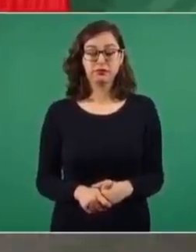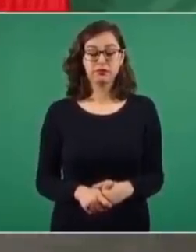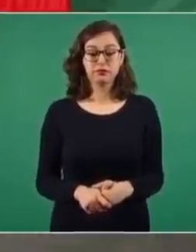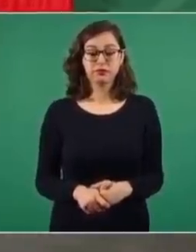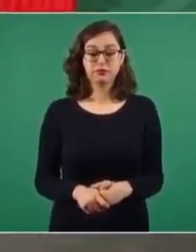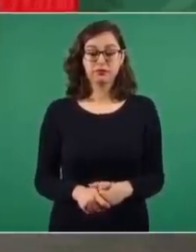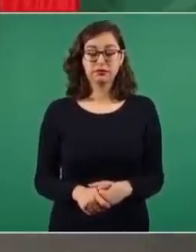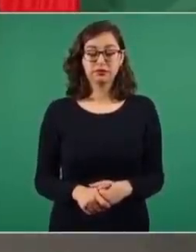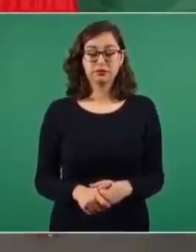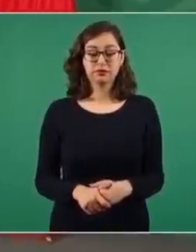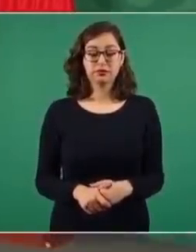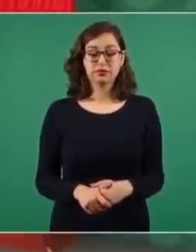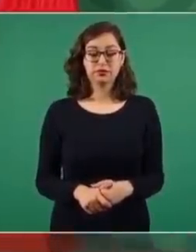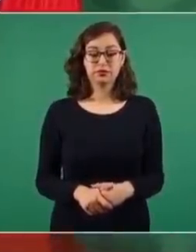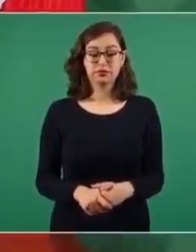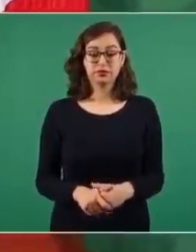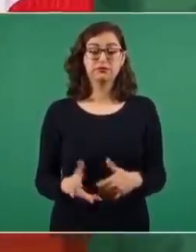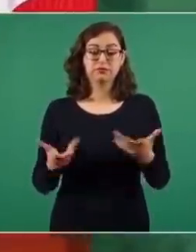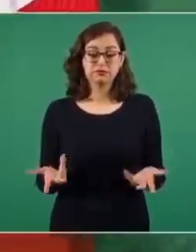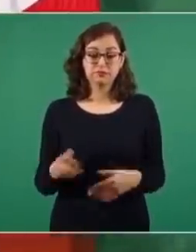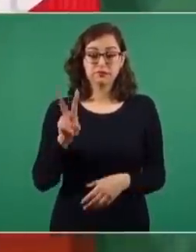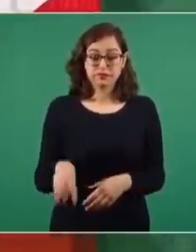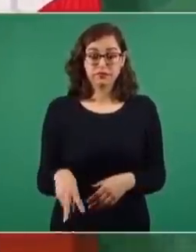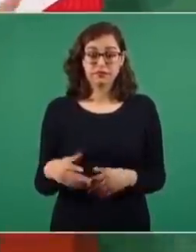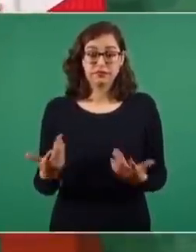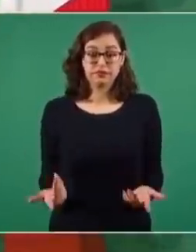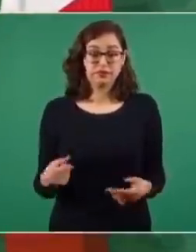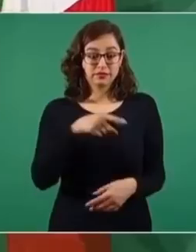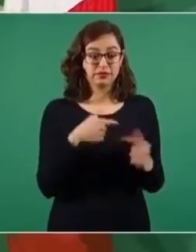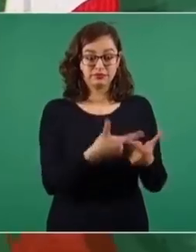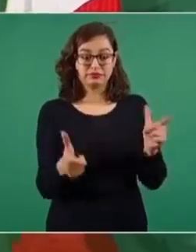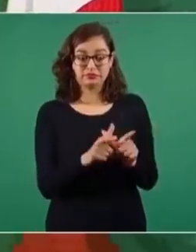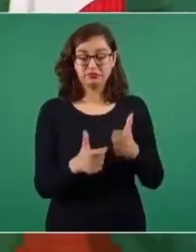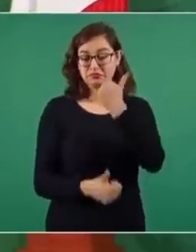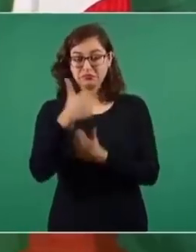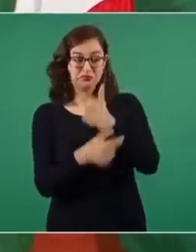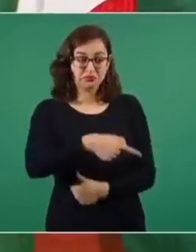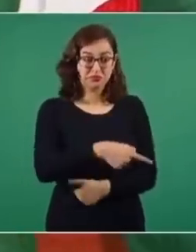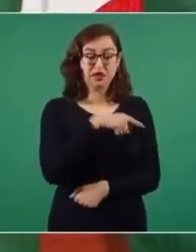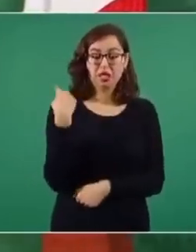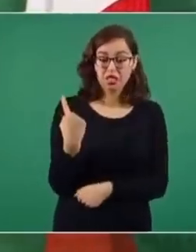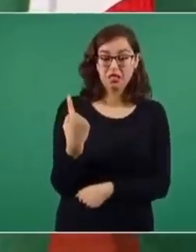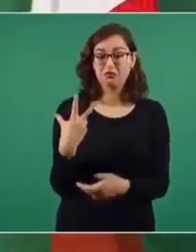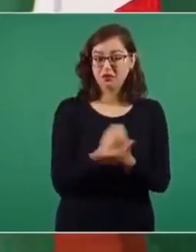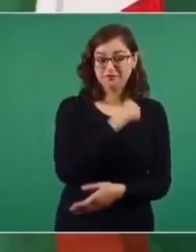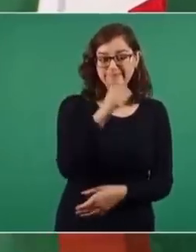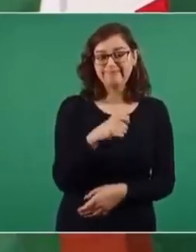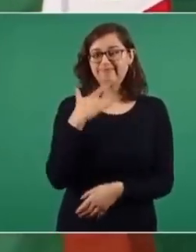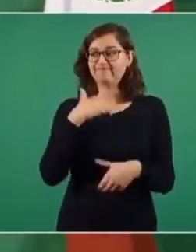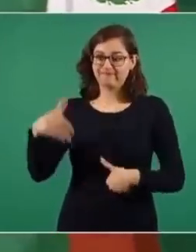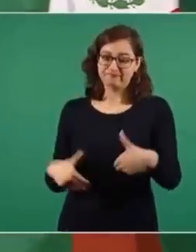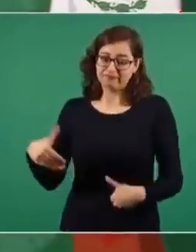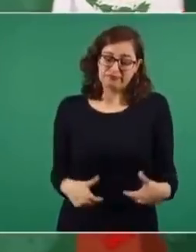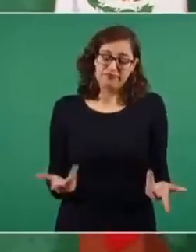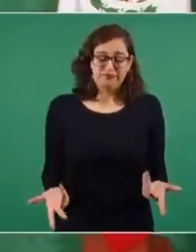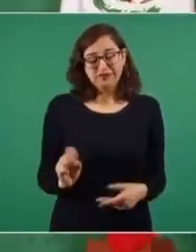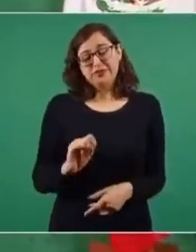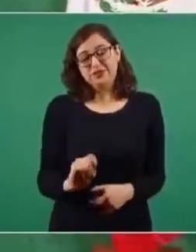de haber caído bien a los que perdieron, porque así son las cosas, ¿no? Y pues